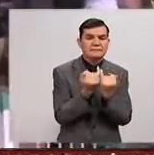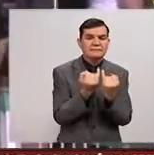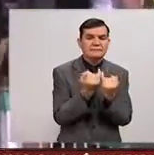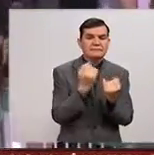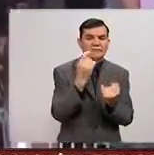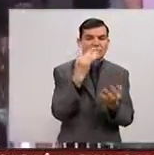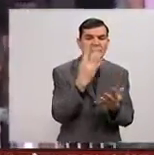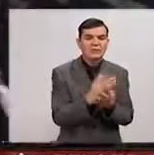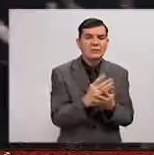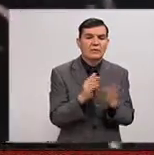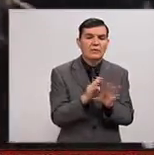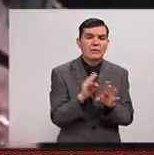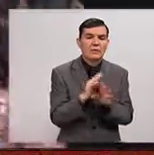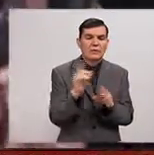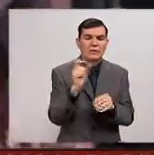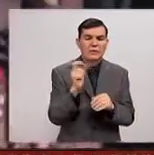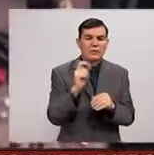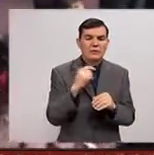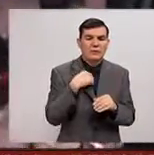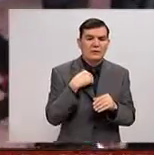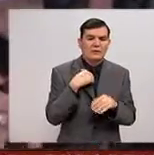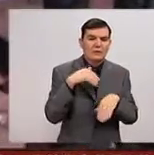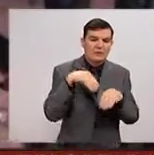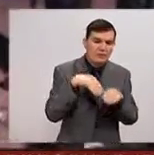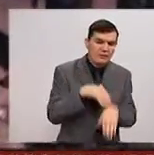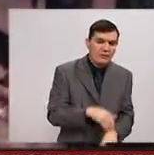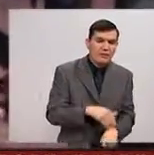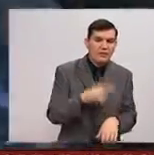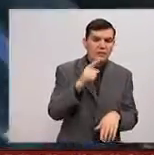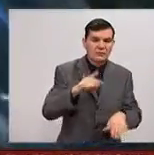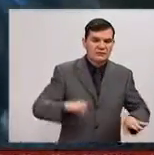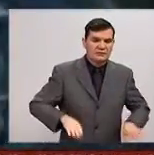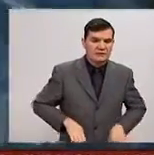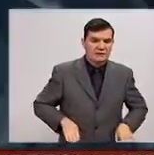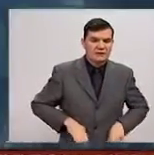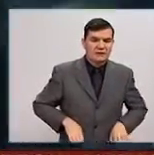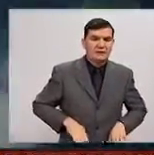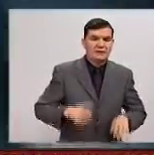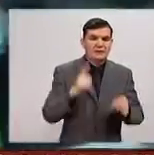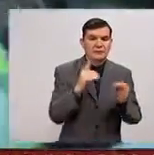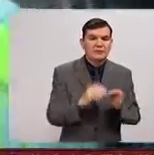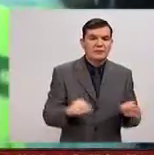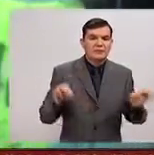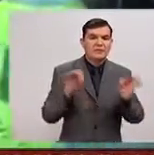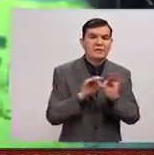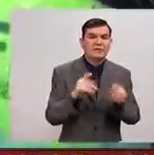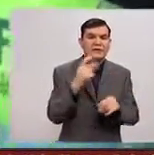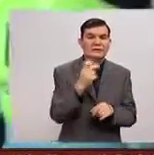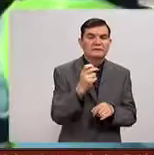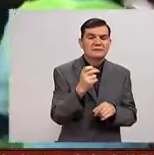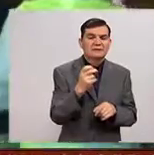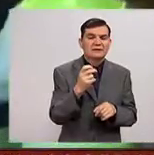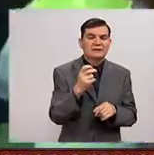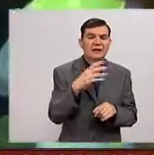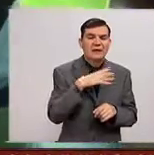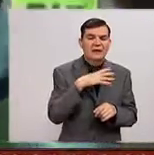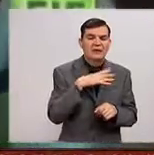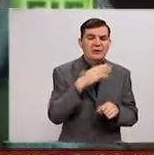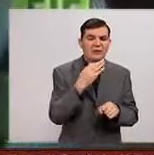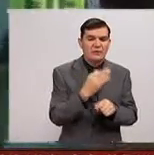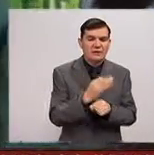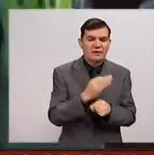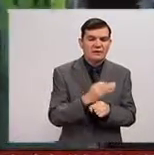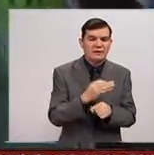solo cuando está baja la guardia, o sea, una característica bien importante de estos ataques que estamos